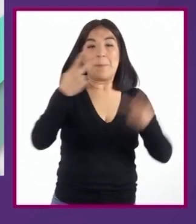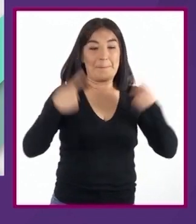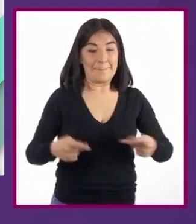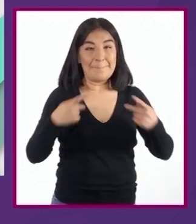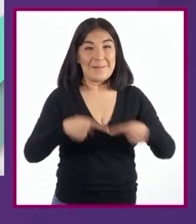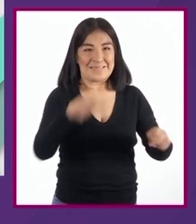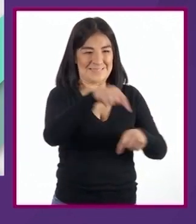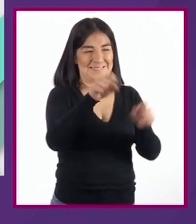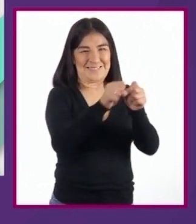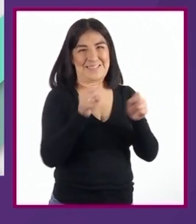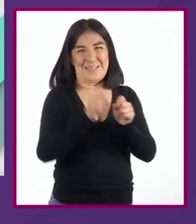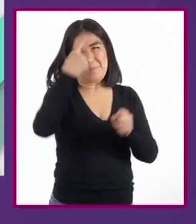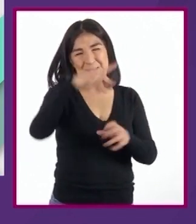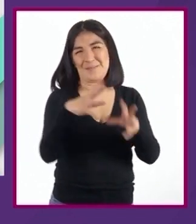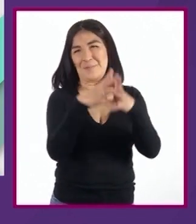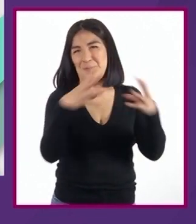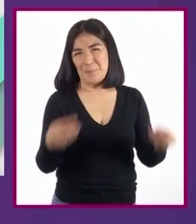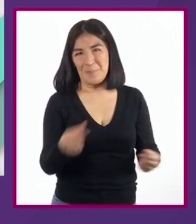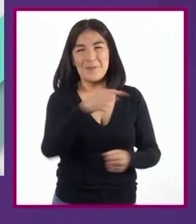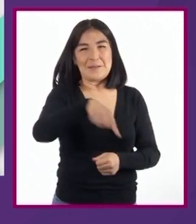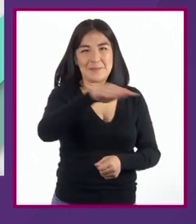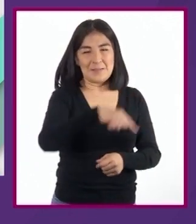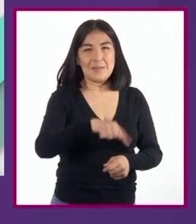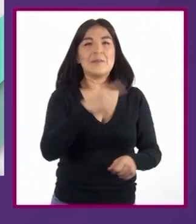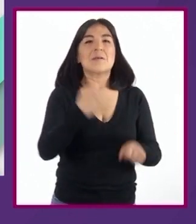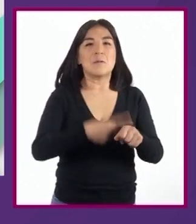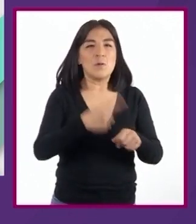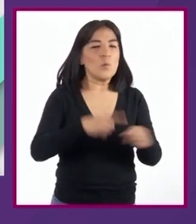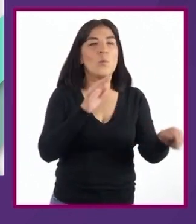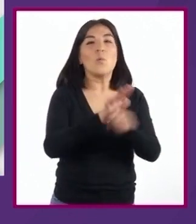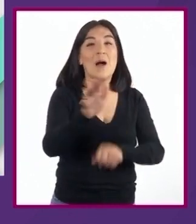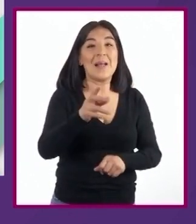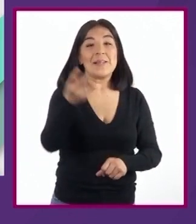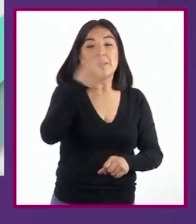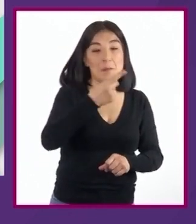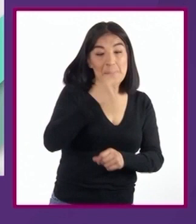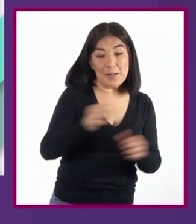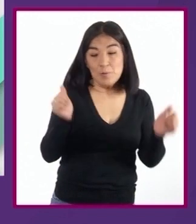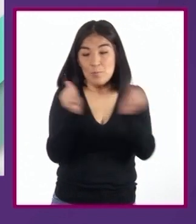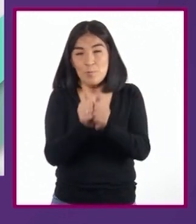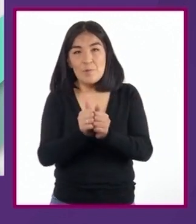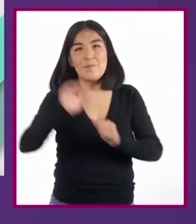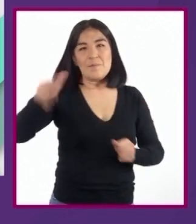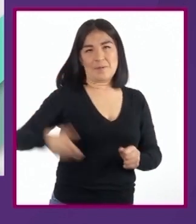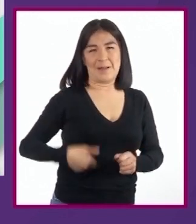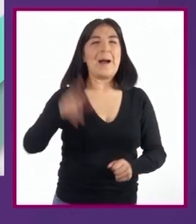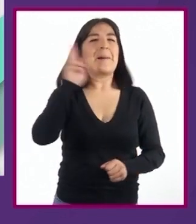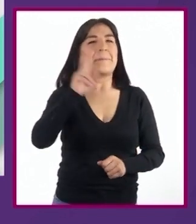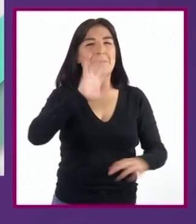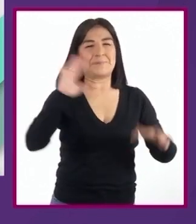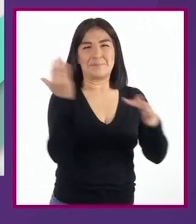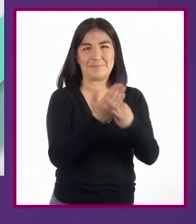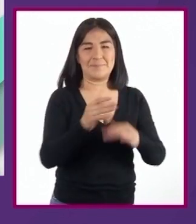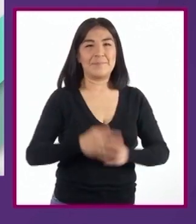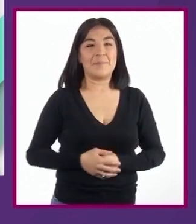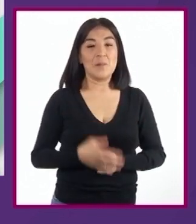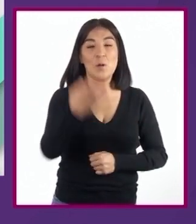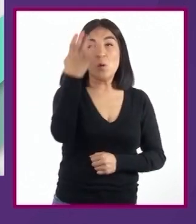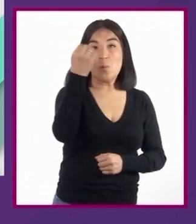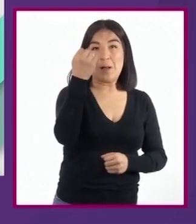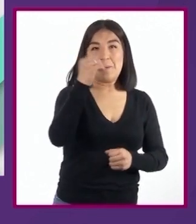de la sala de recuperación que tenga diabetes con fractura. Vamos a dividir 9 entre